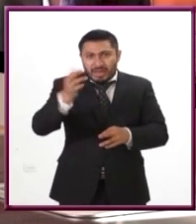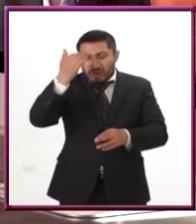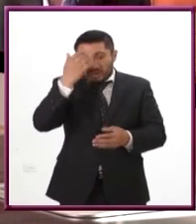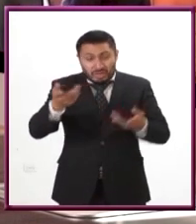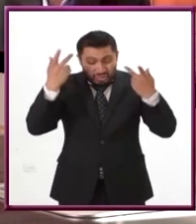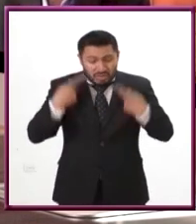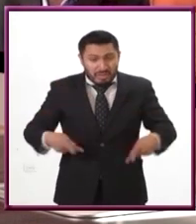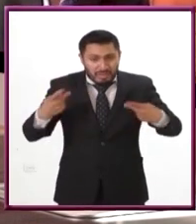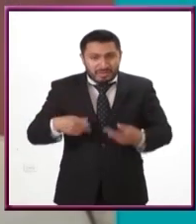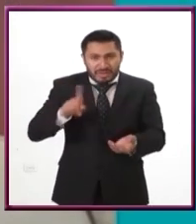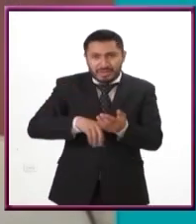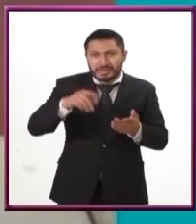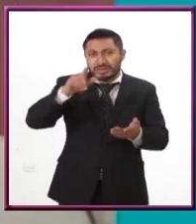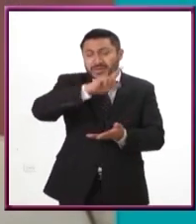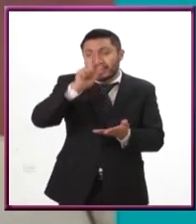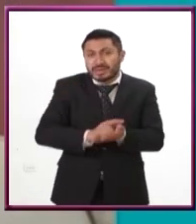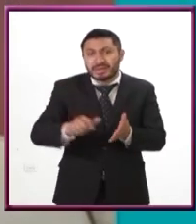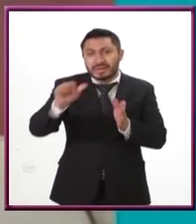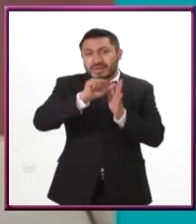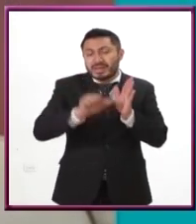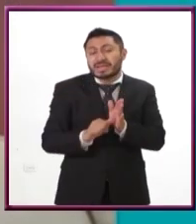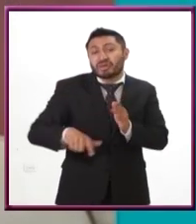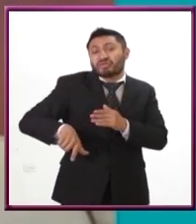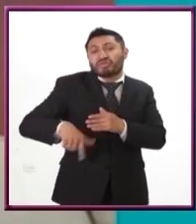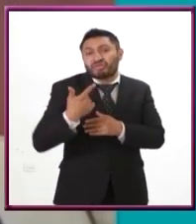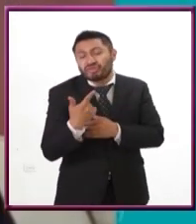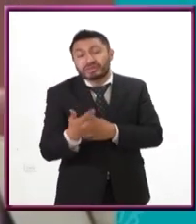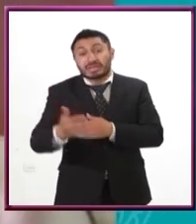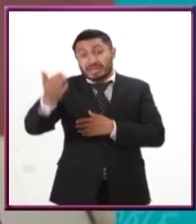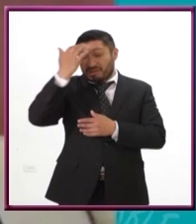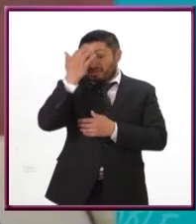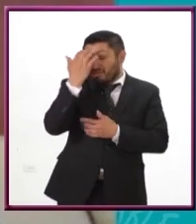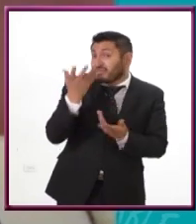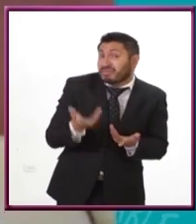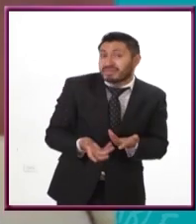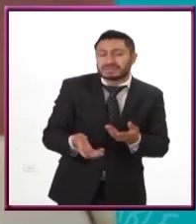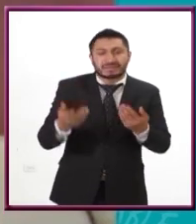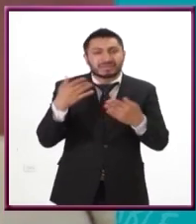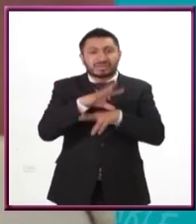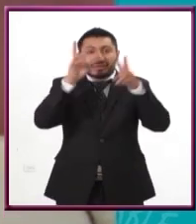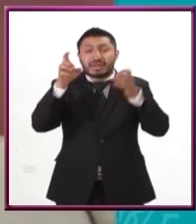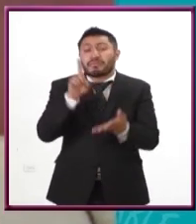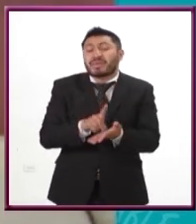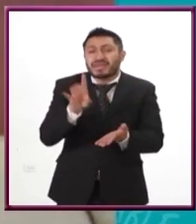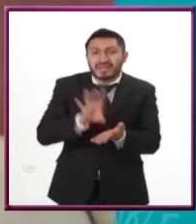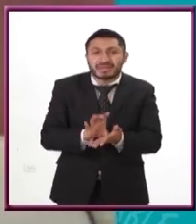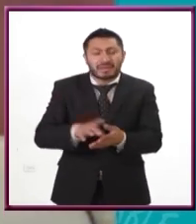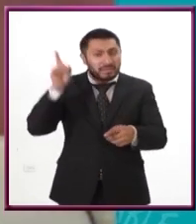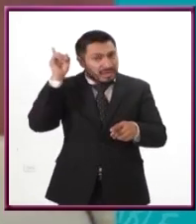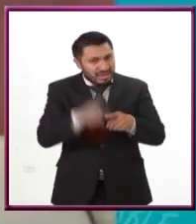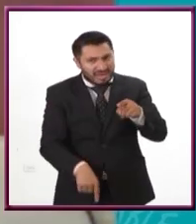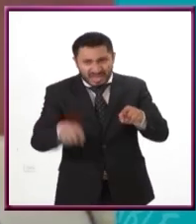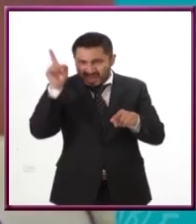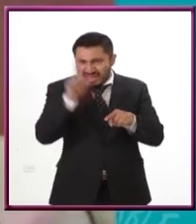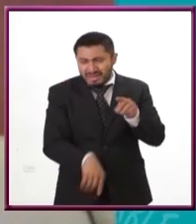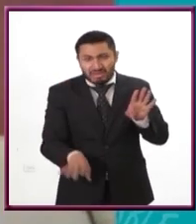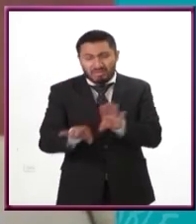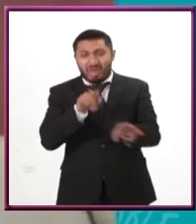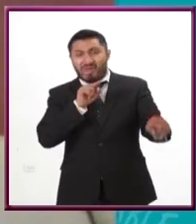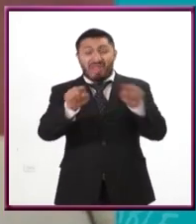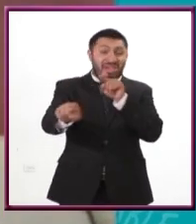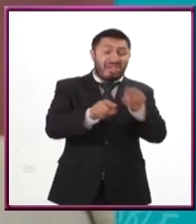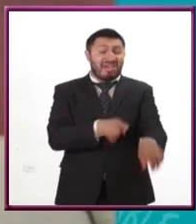como personas ante la ley, que es el artículo 12, y pues conocer un poco más de lo que es la discapacidad, eliminar